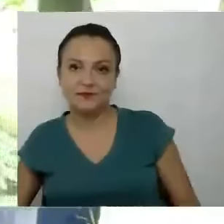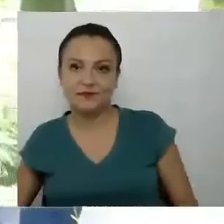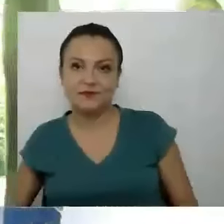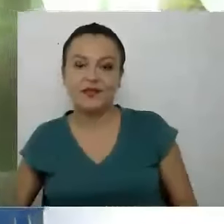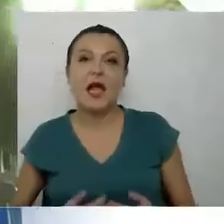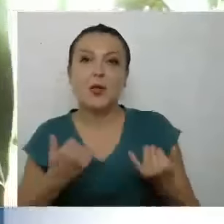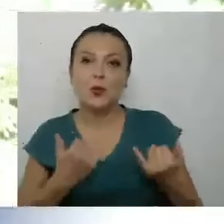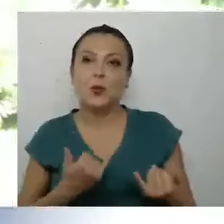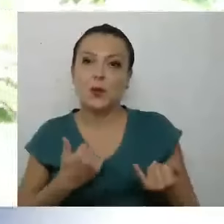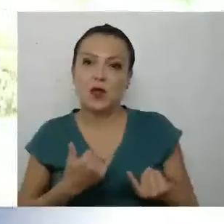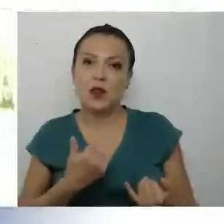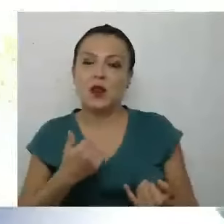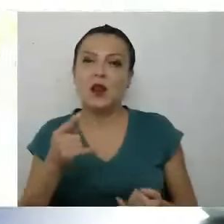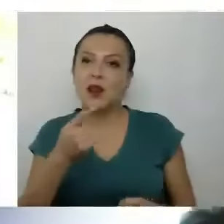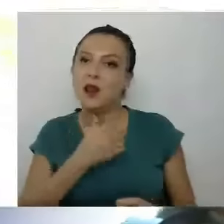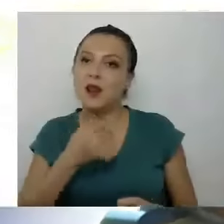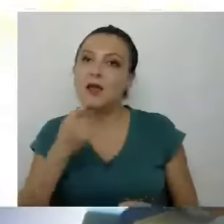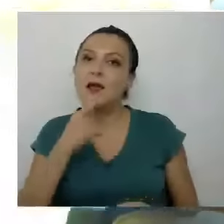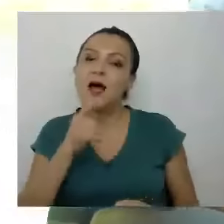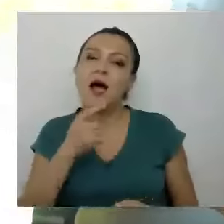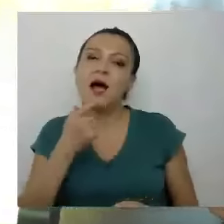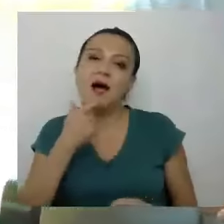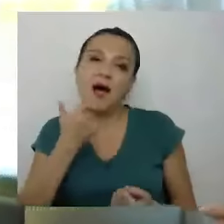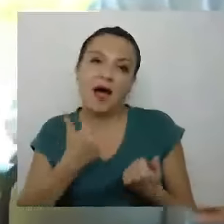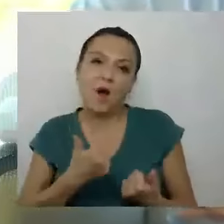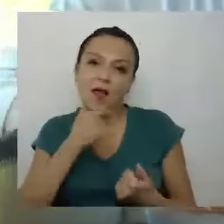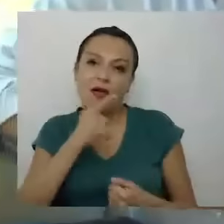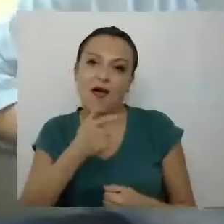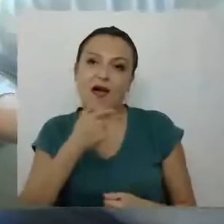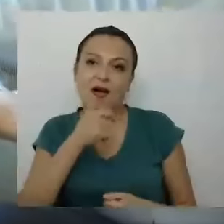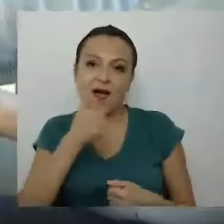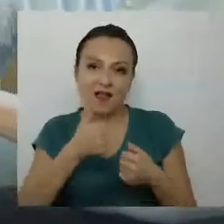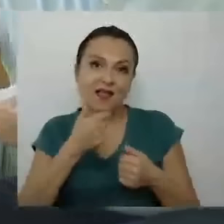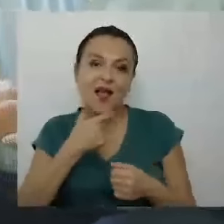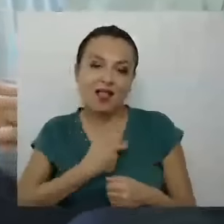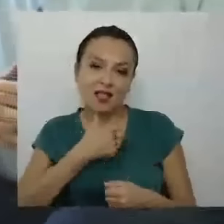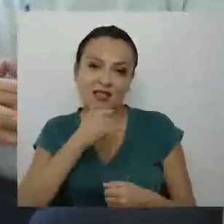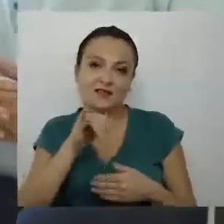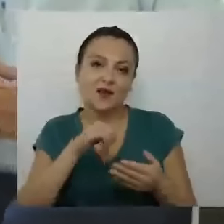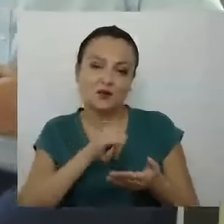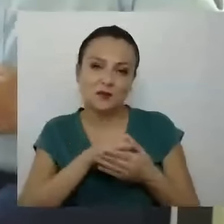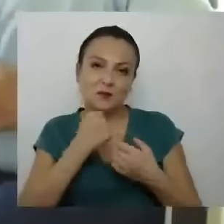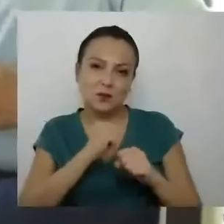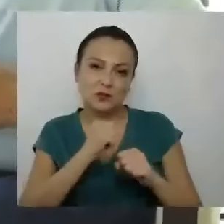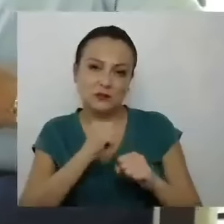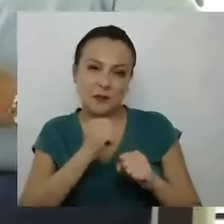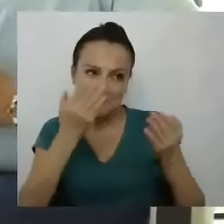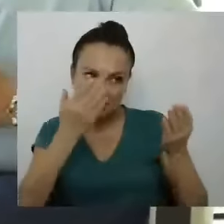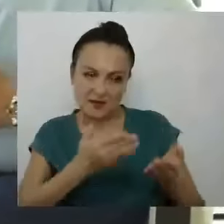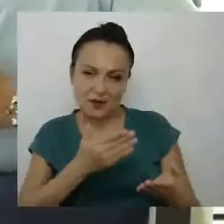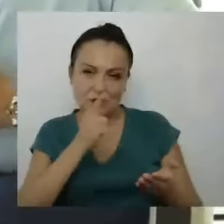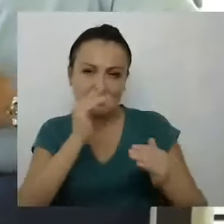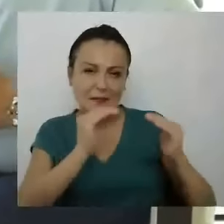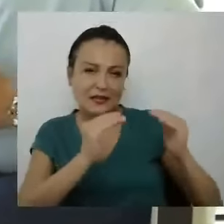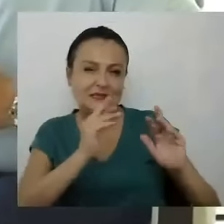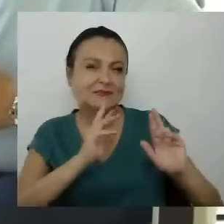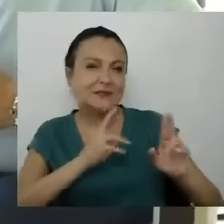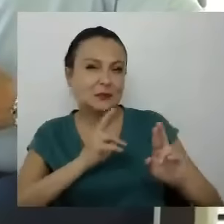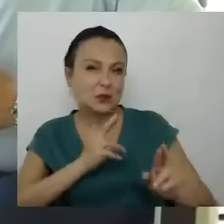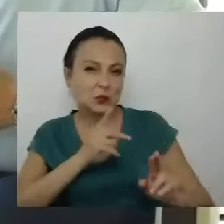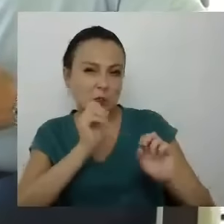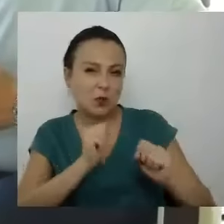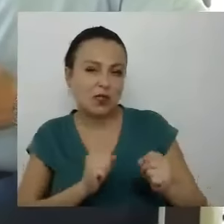actual alcalde Johnny Araya de la Municipalidad de San José. Primero, Johnny, bienvenido. Y un balance de estos resultados que usted